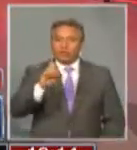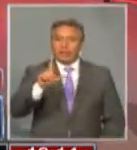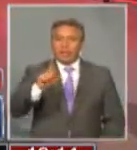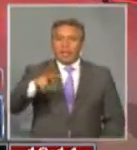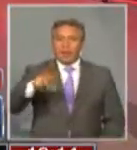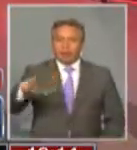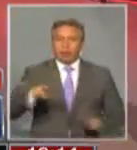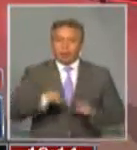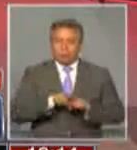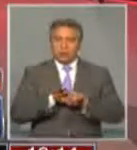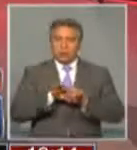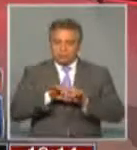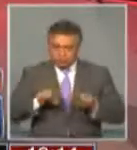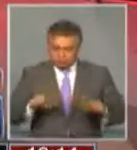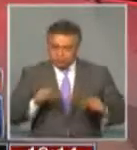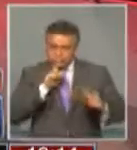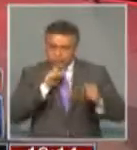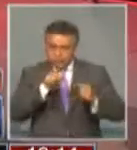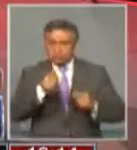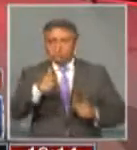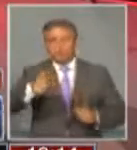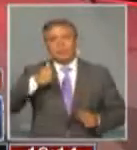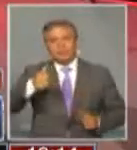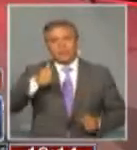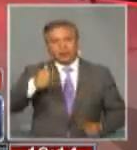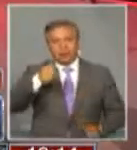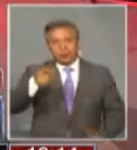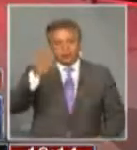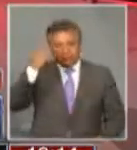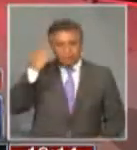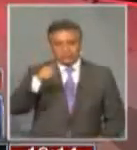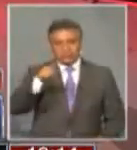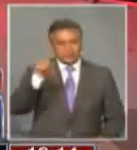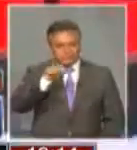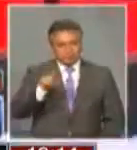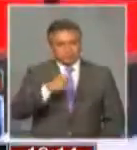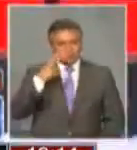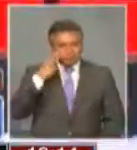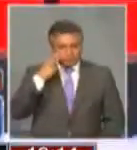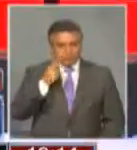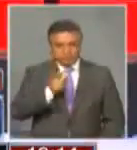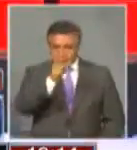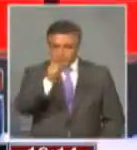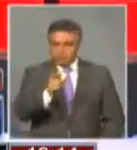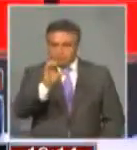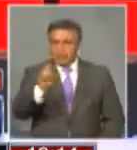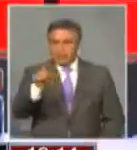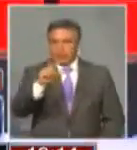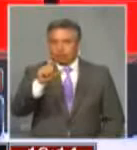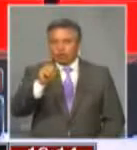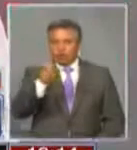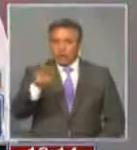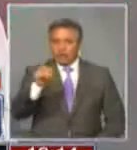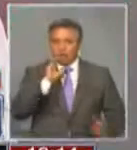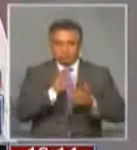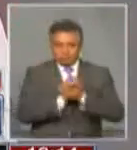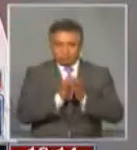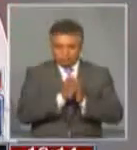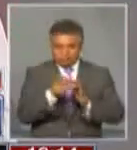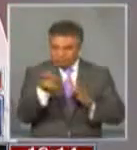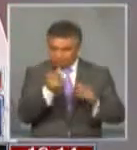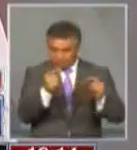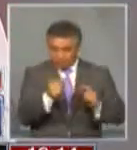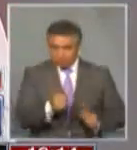acuerdo con el director en esa época de Impuestos Internos, el señor Escobar? Ningún antecedente.